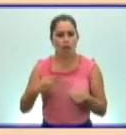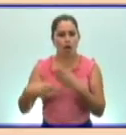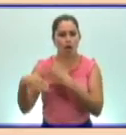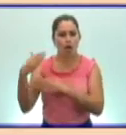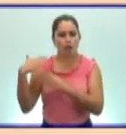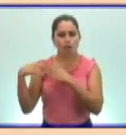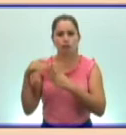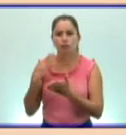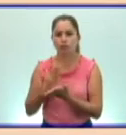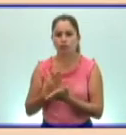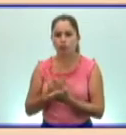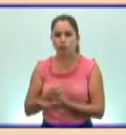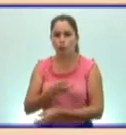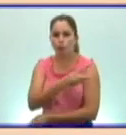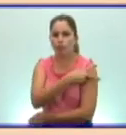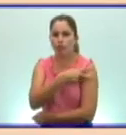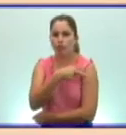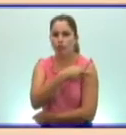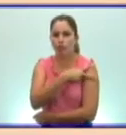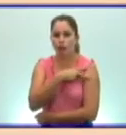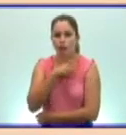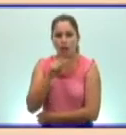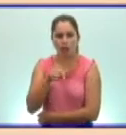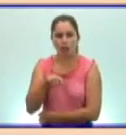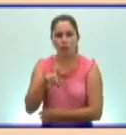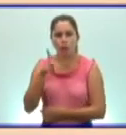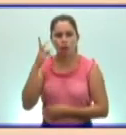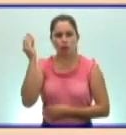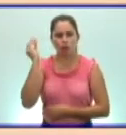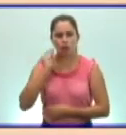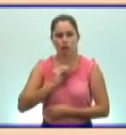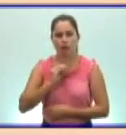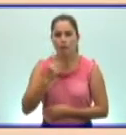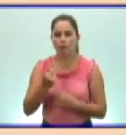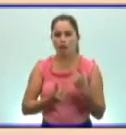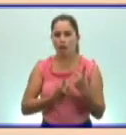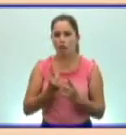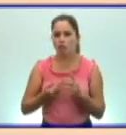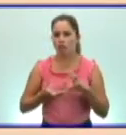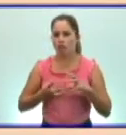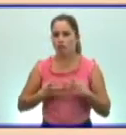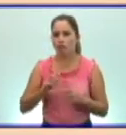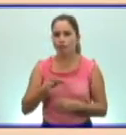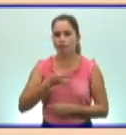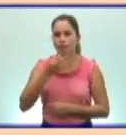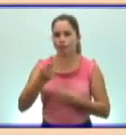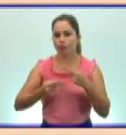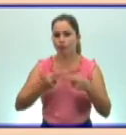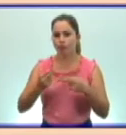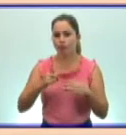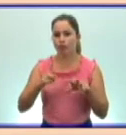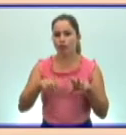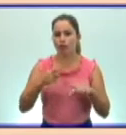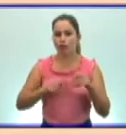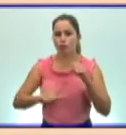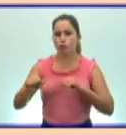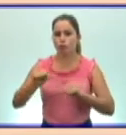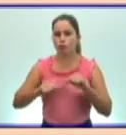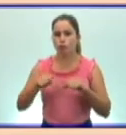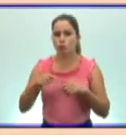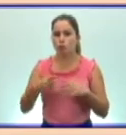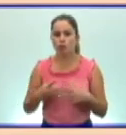en secundaria básica, pues ustedes conocen algunas de estas formas de expresar la concentración, como es el caso de la